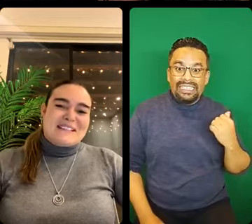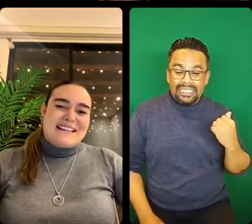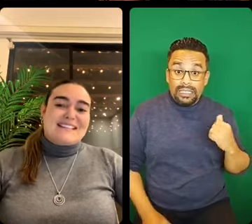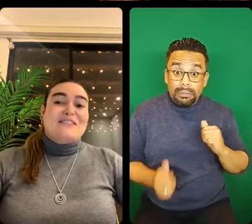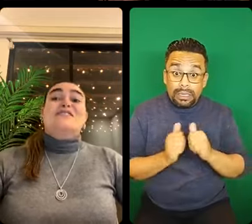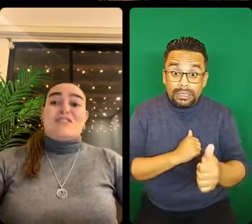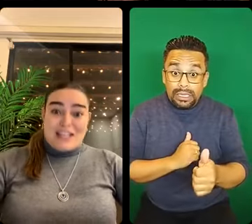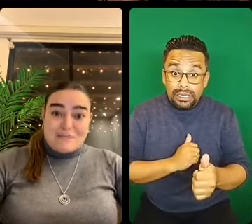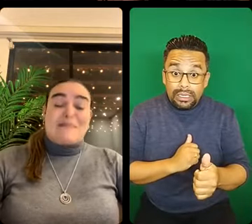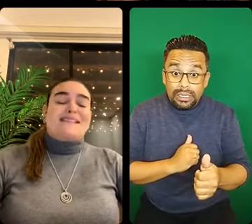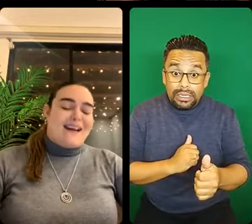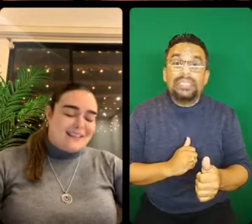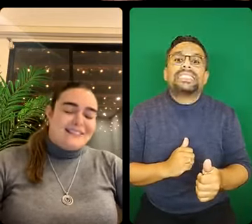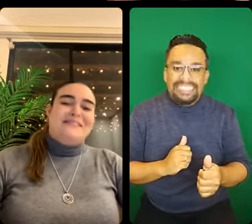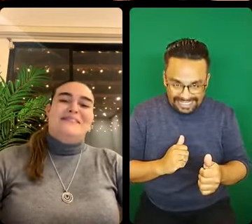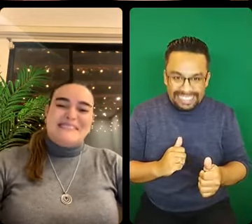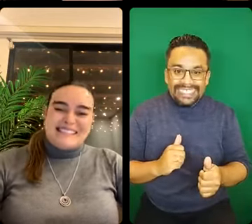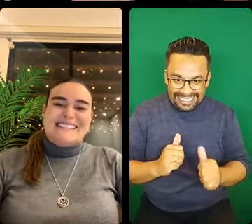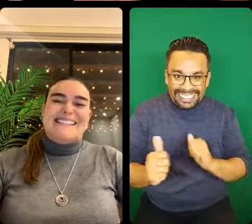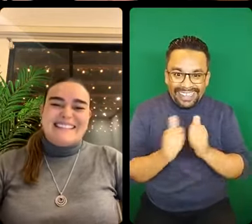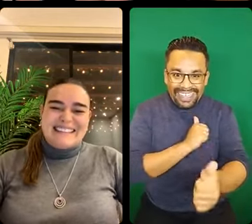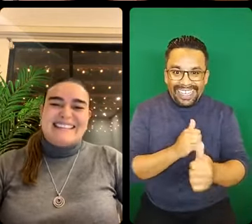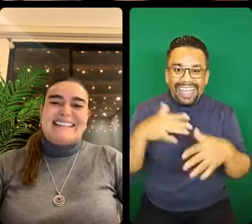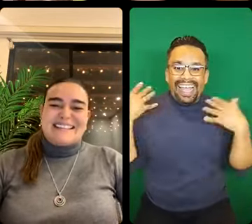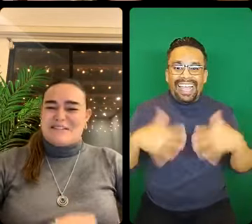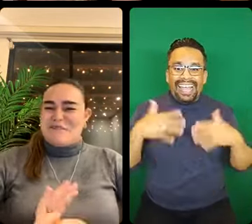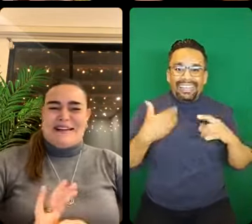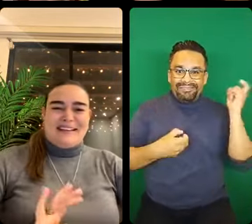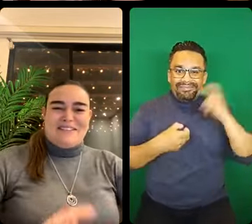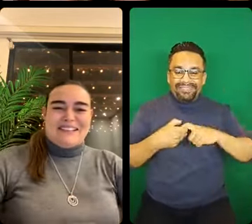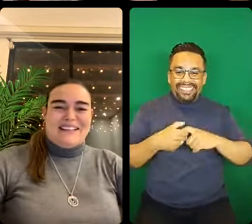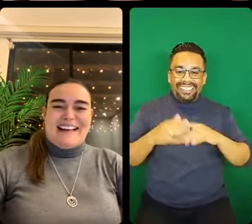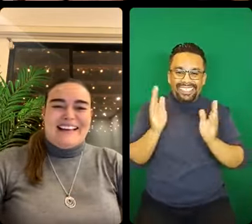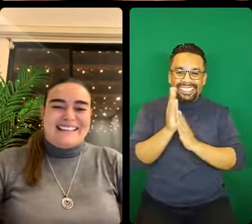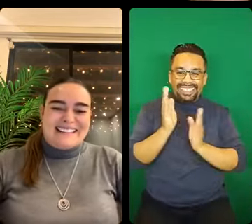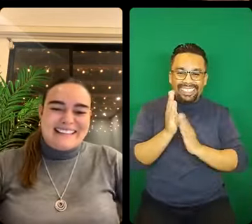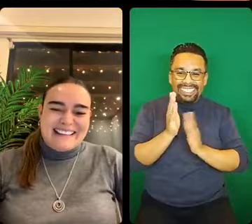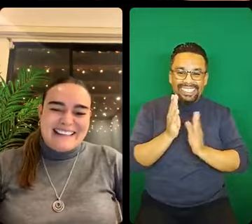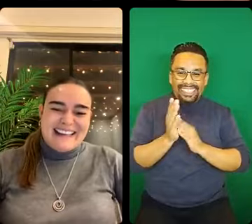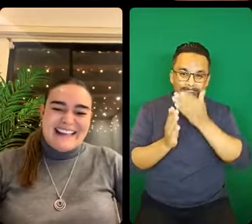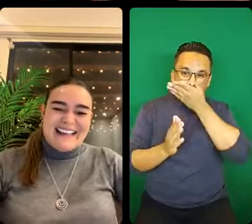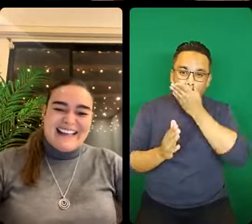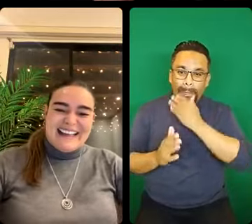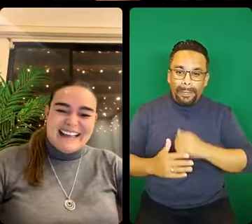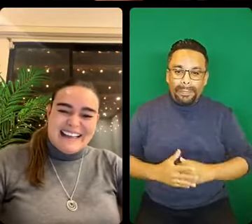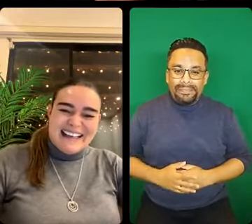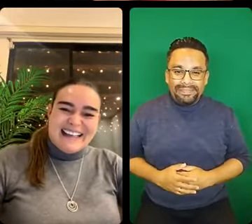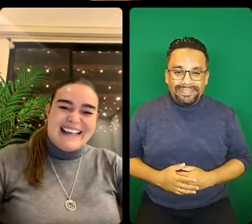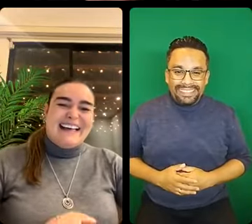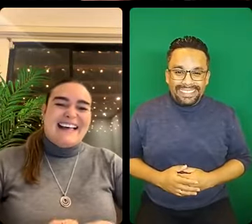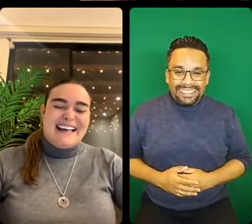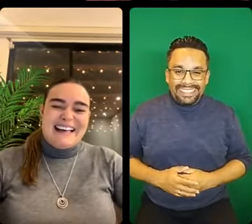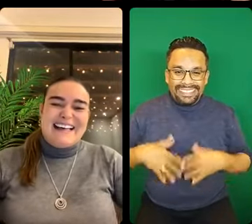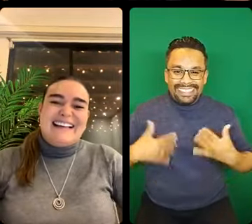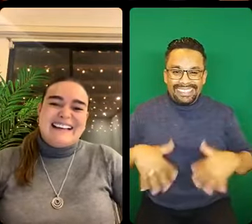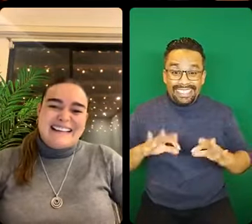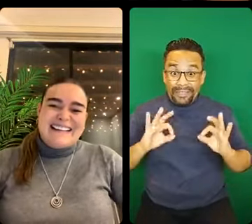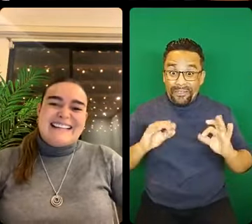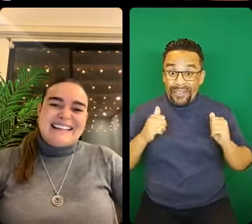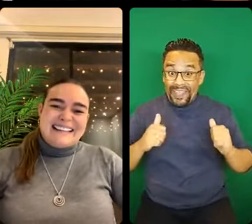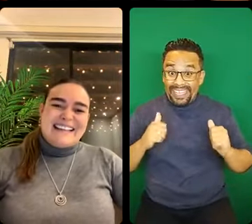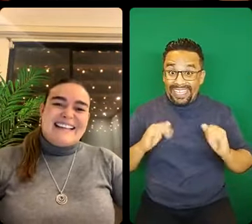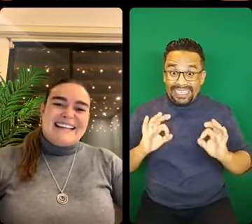pasaron. Entonces, y pasaron. Sí, pasaron. ¡Qué bien que hayan pasado!